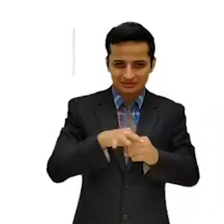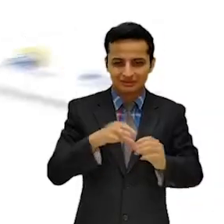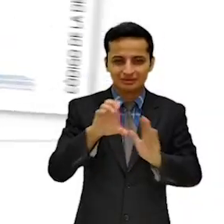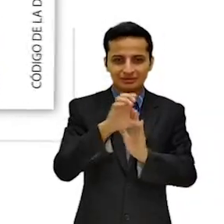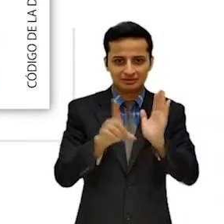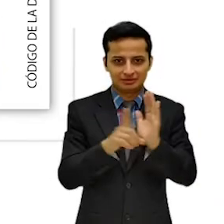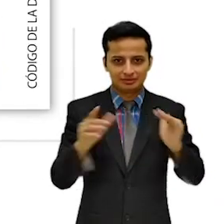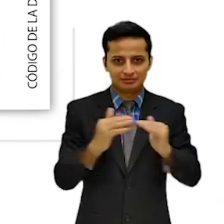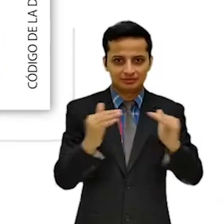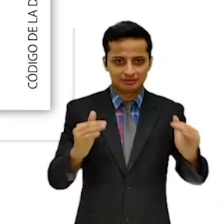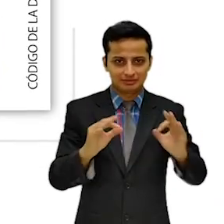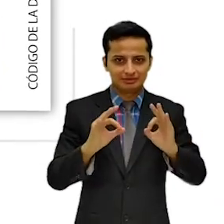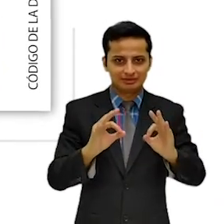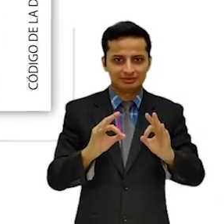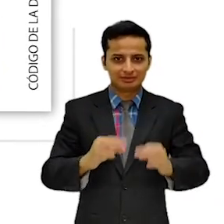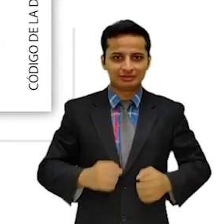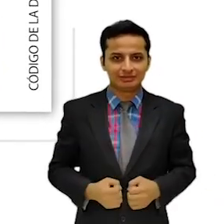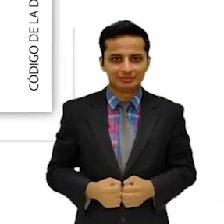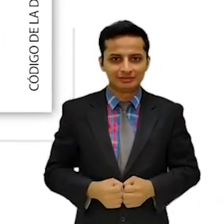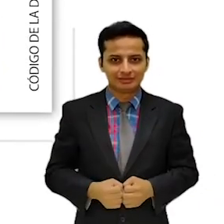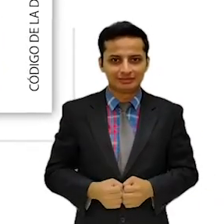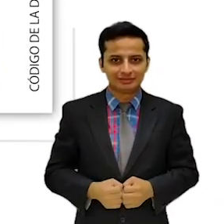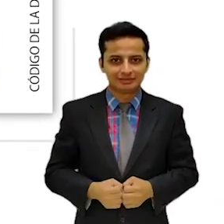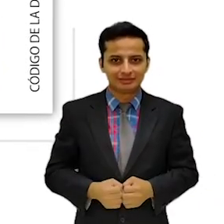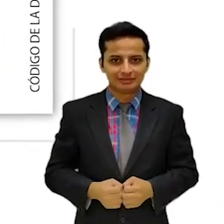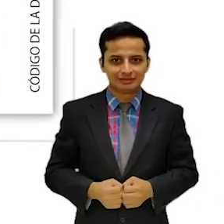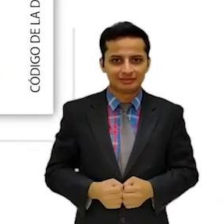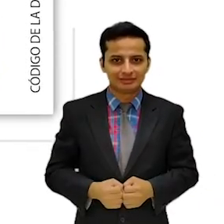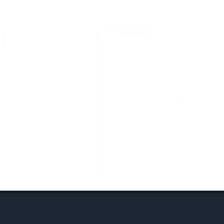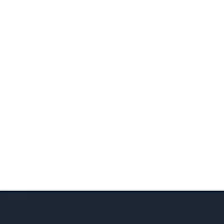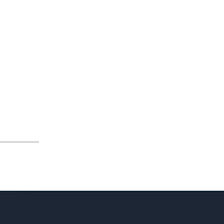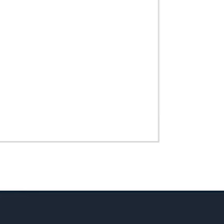y de Organizaciones Políticas, Código de la Democracia.